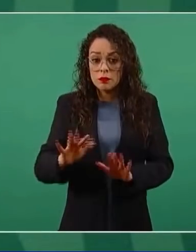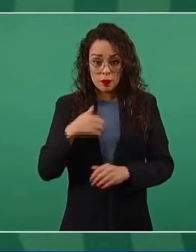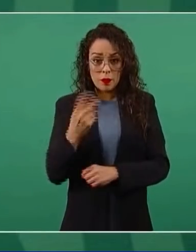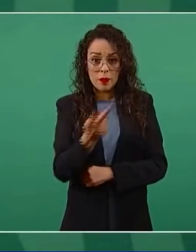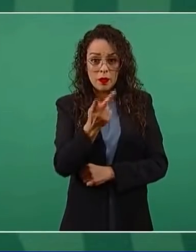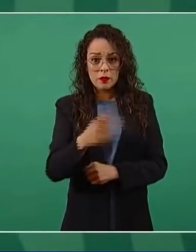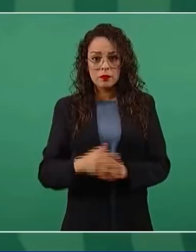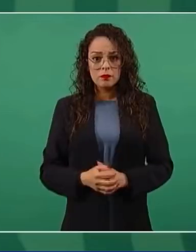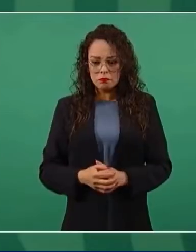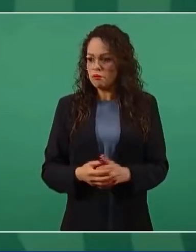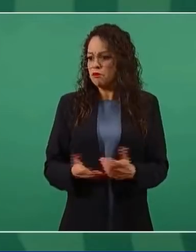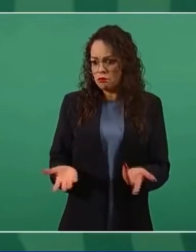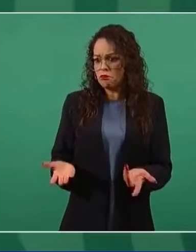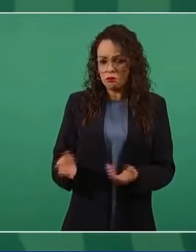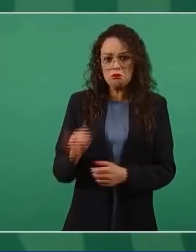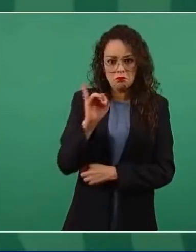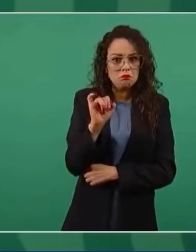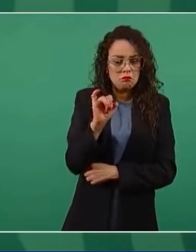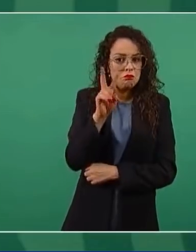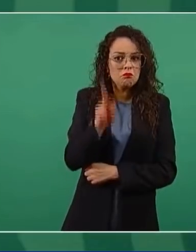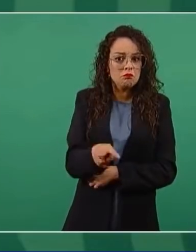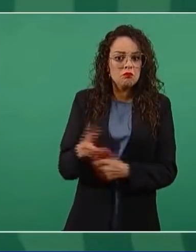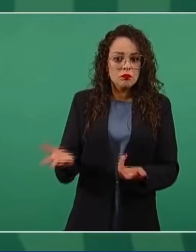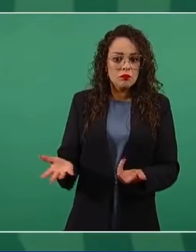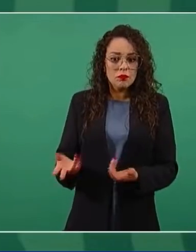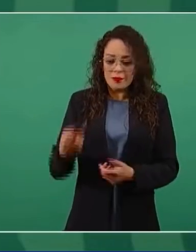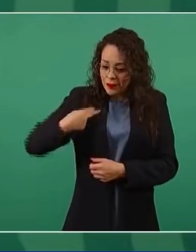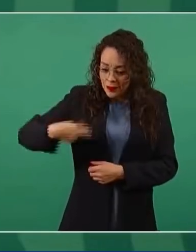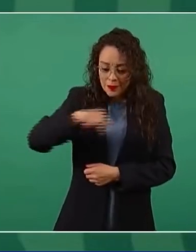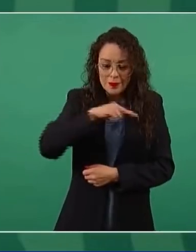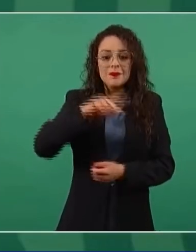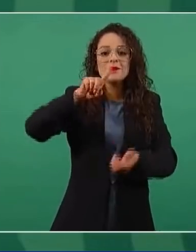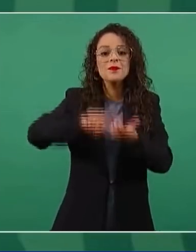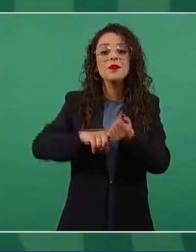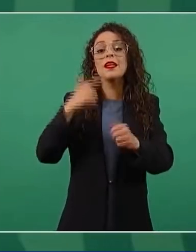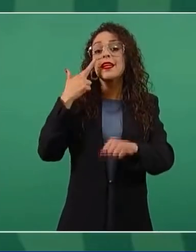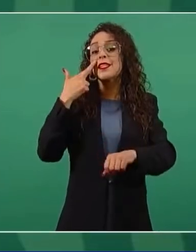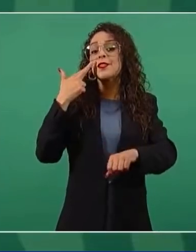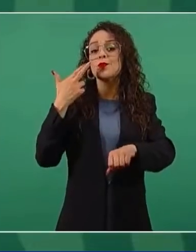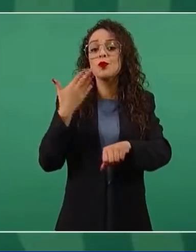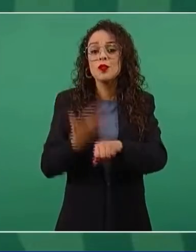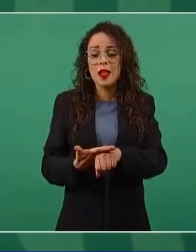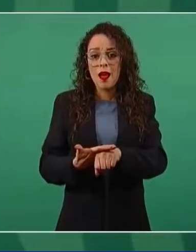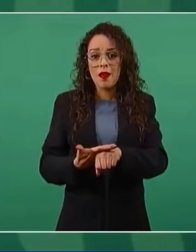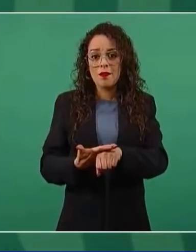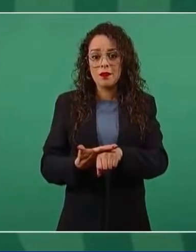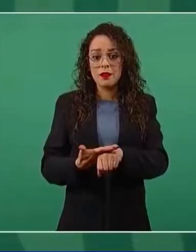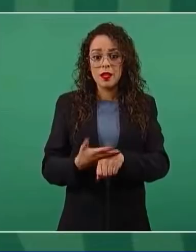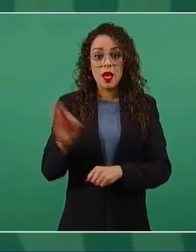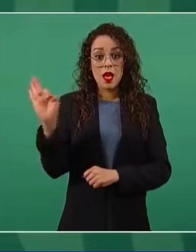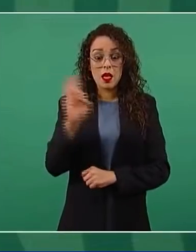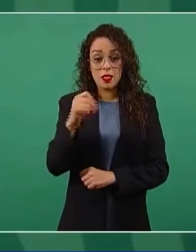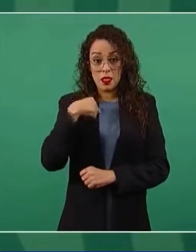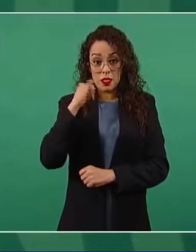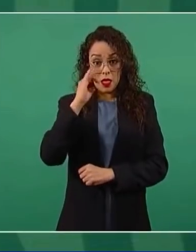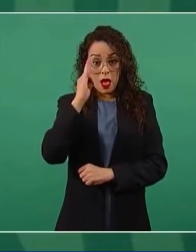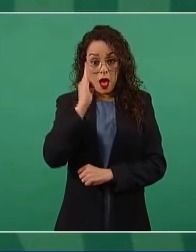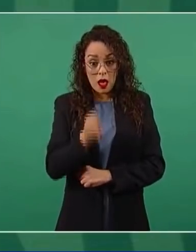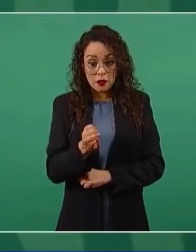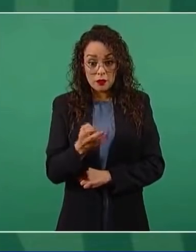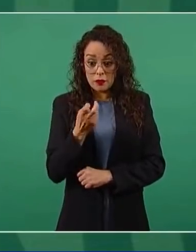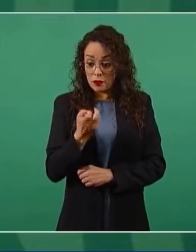sí. Es nuestra responsabilidad. Si yo celebro que tengamos estos encuentros,